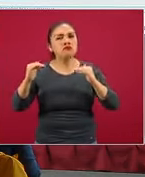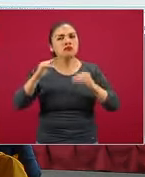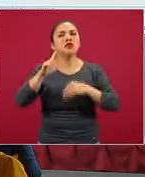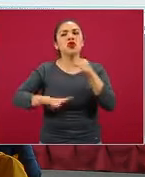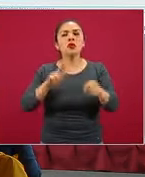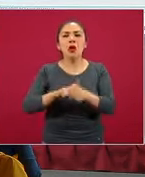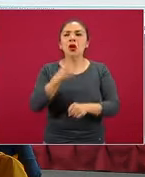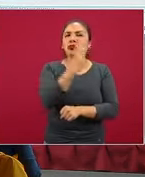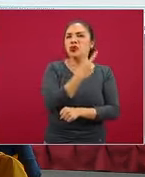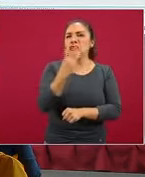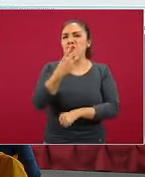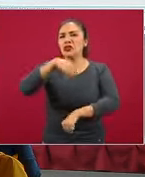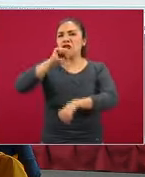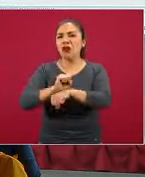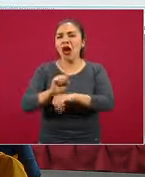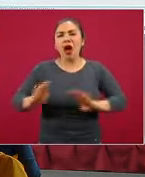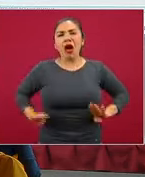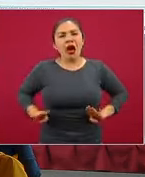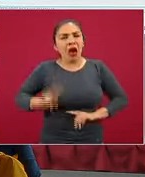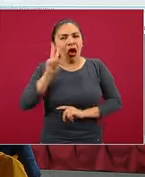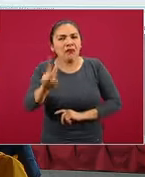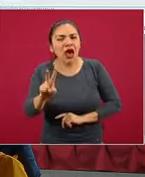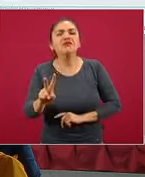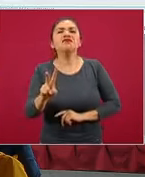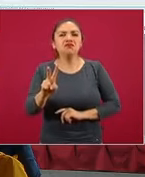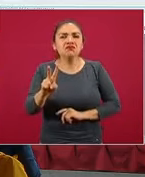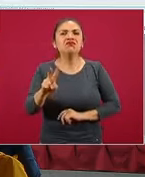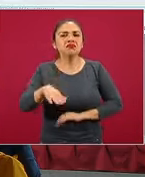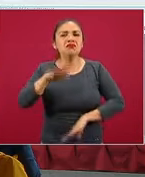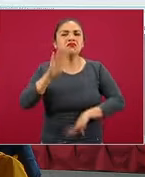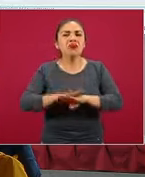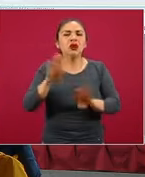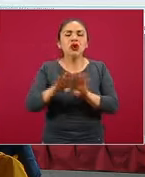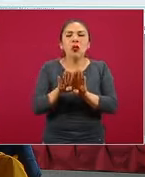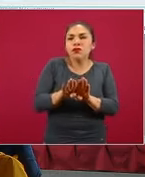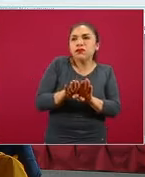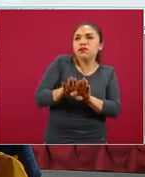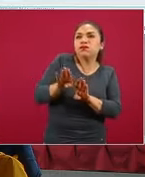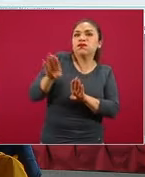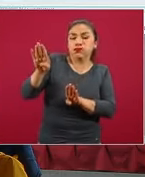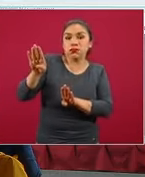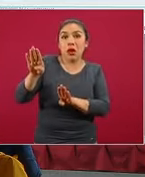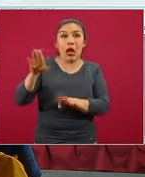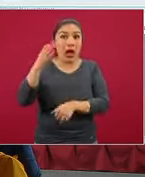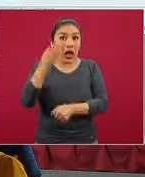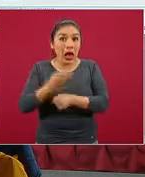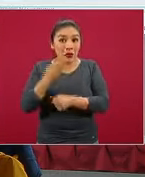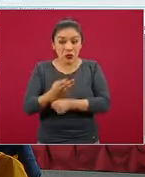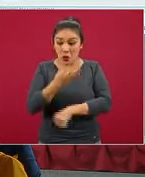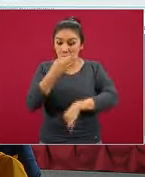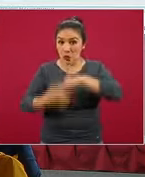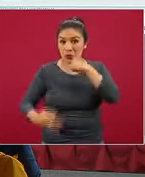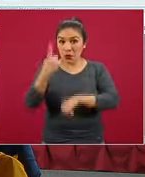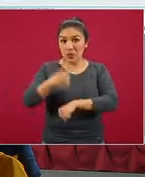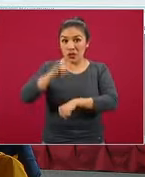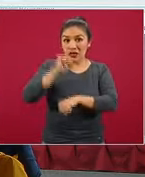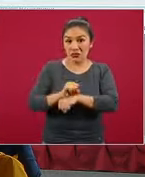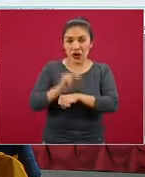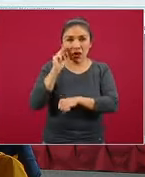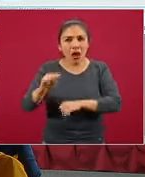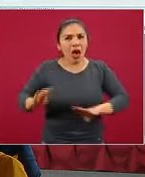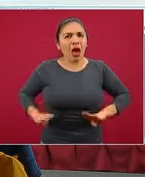dos, tres semanas con una tendencia claramente ascendente, pero prácticamente la de la última semana,